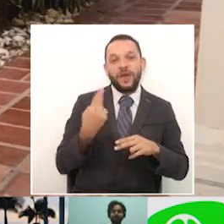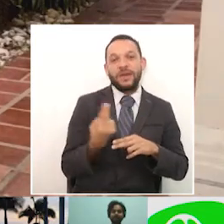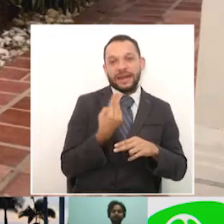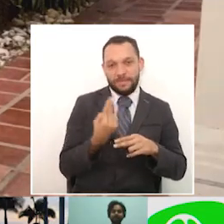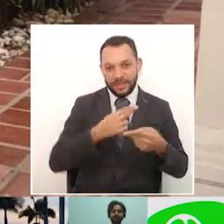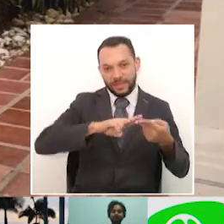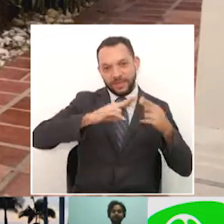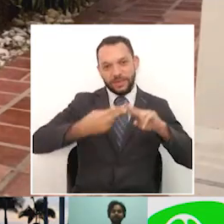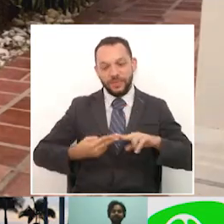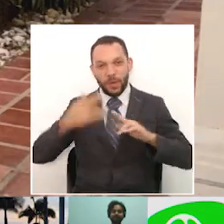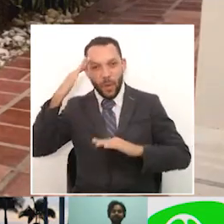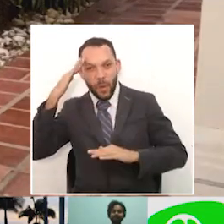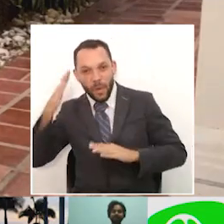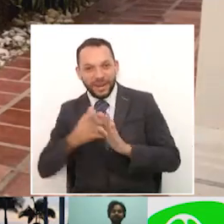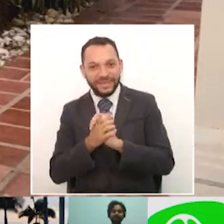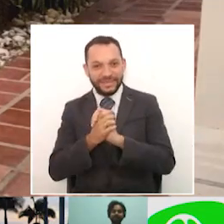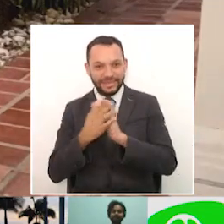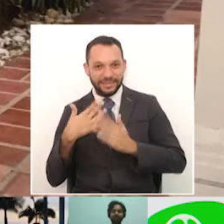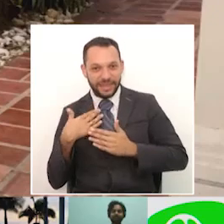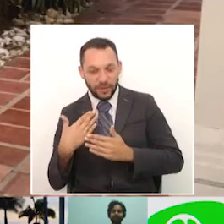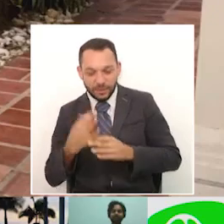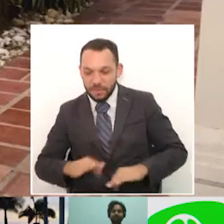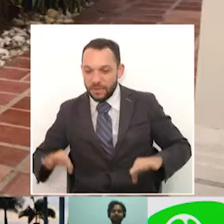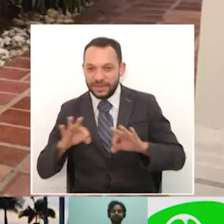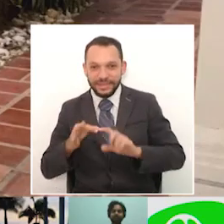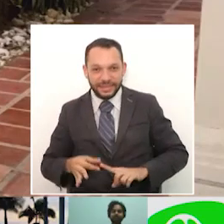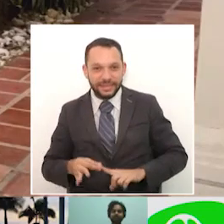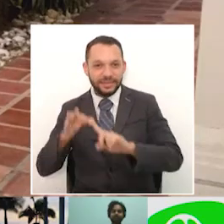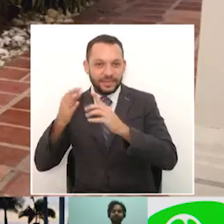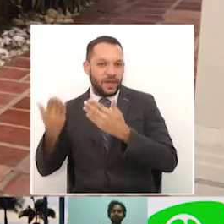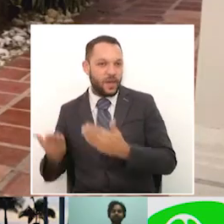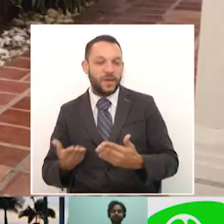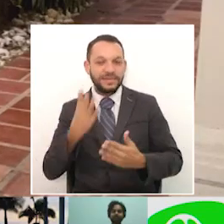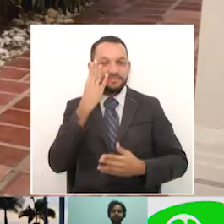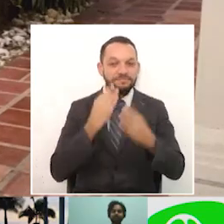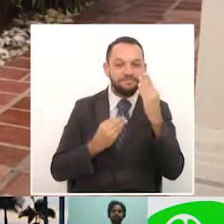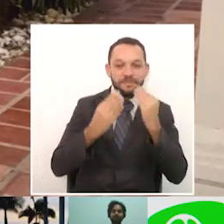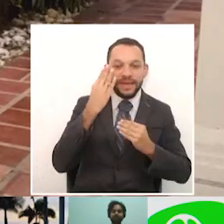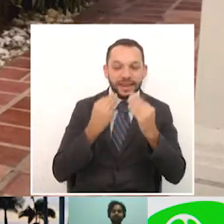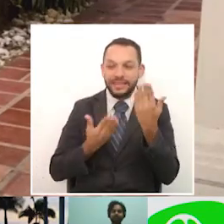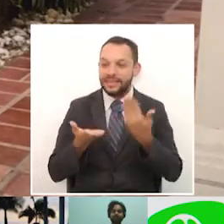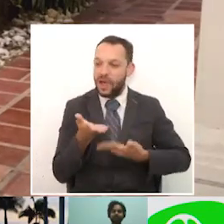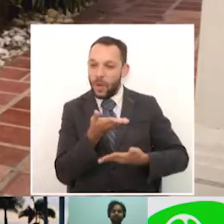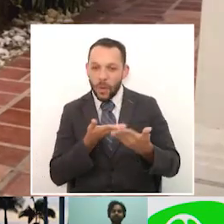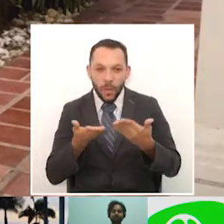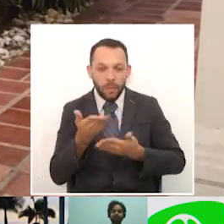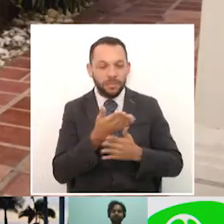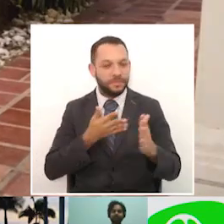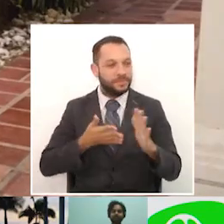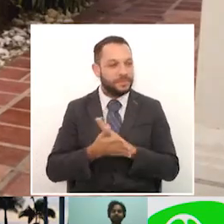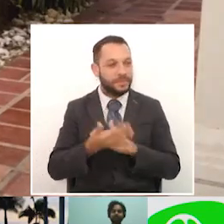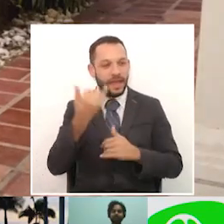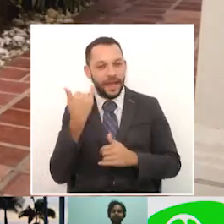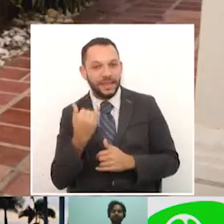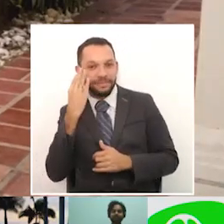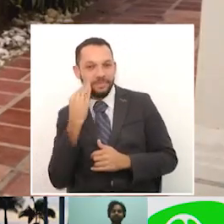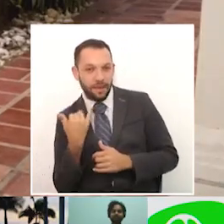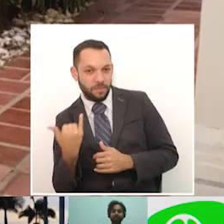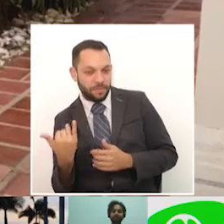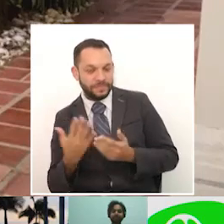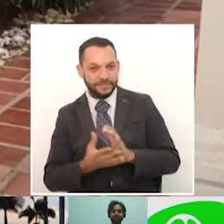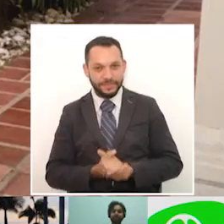un saludo muy especial y que nos comparta todas esas lindas experiencias de vida en India y de todo lo que vivimos en el curso,